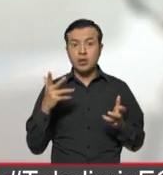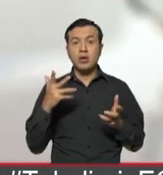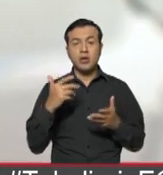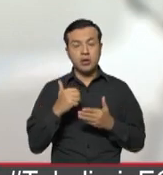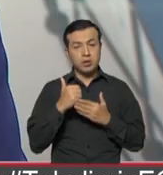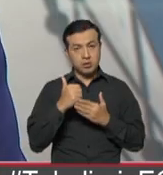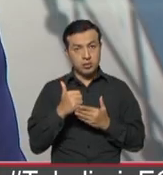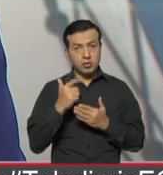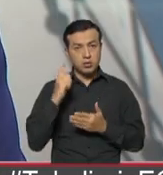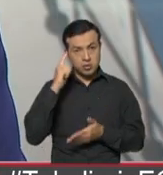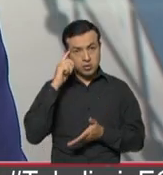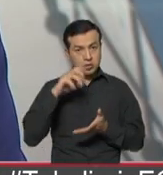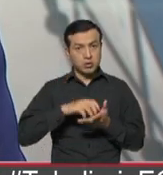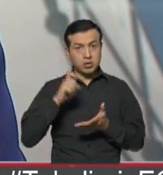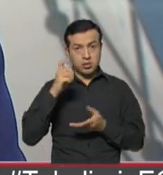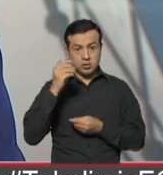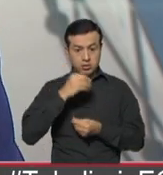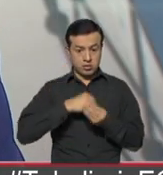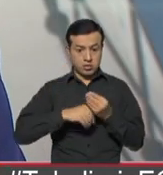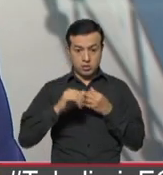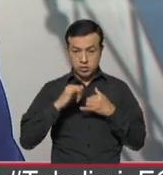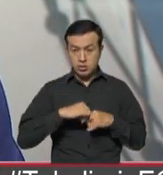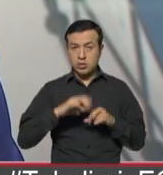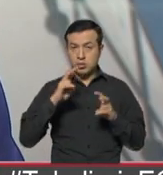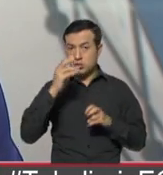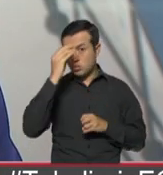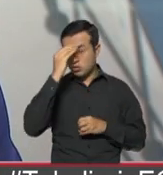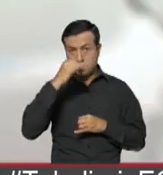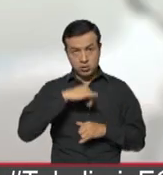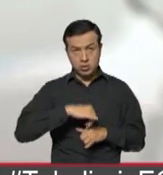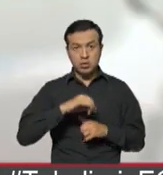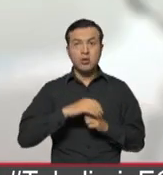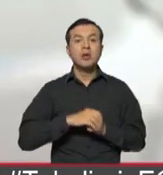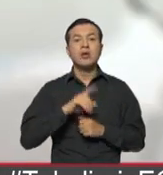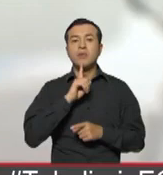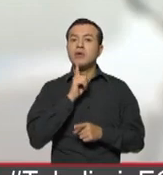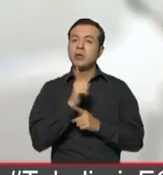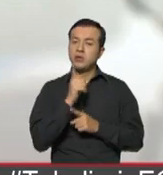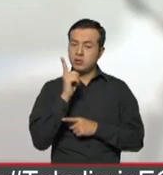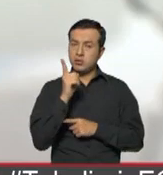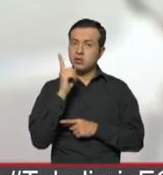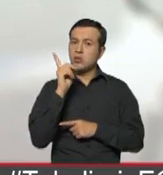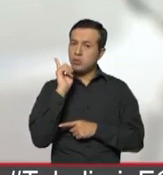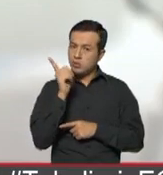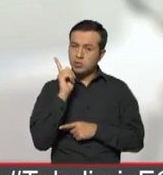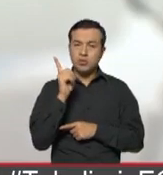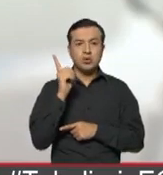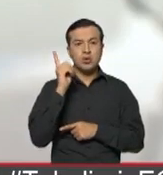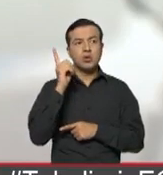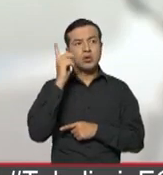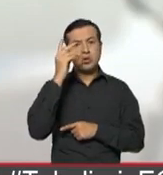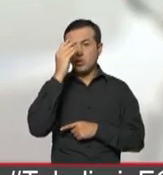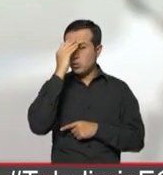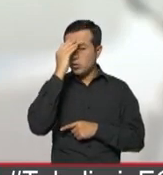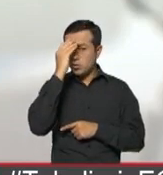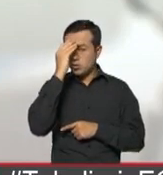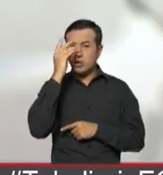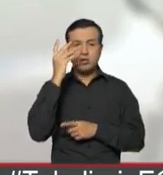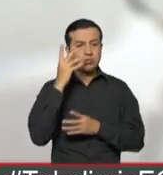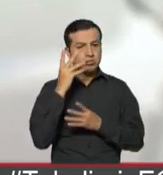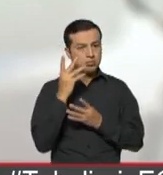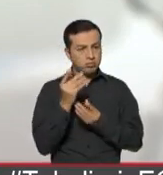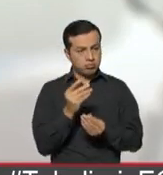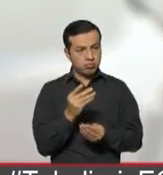El Estado tiene que seguir invirtiendo en estos temas de educación, por ejemplo. Y a eso iba, justamente el Estado tiene que invertir en estos temas si es que